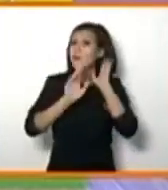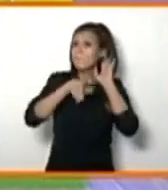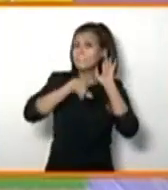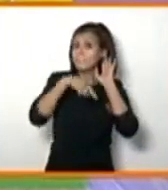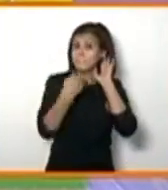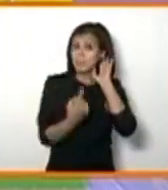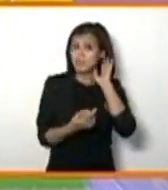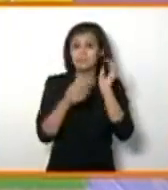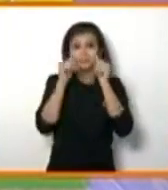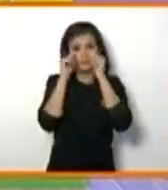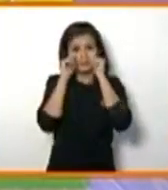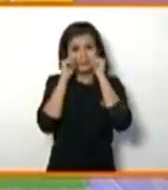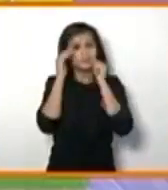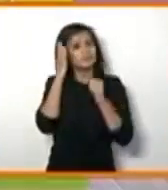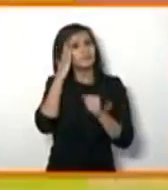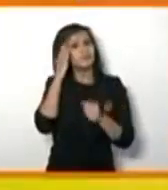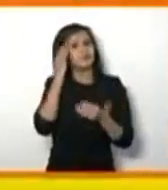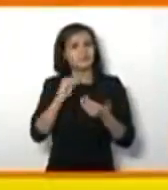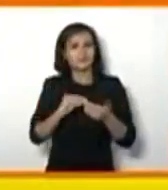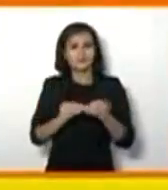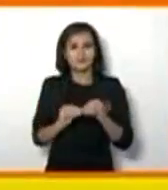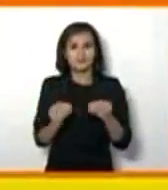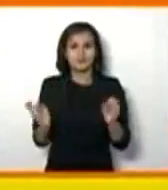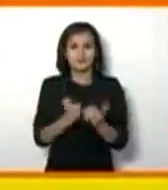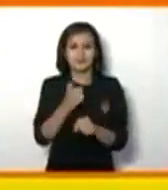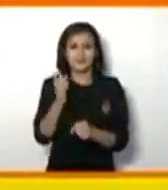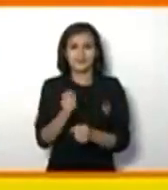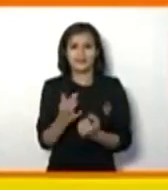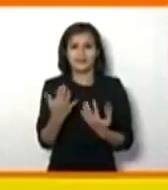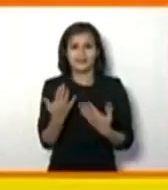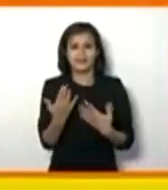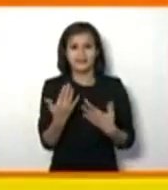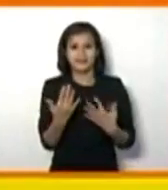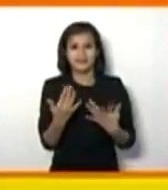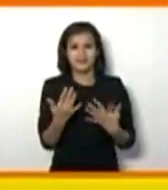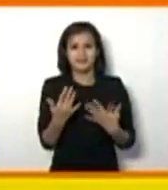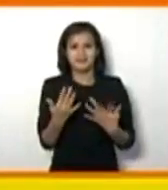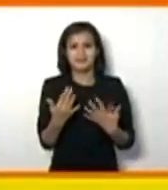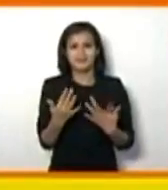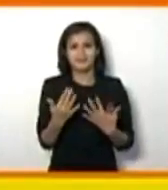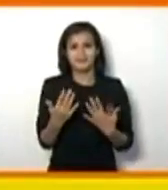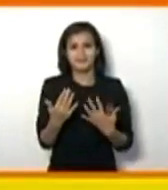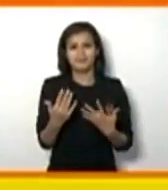porque conoceremos el número favorecido. Y este es